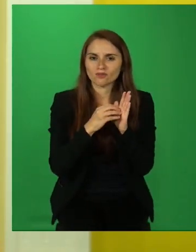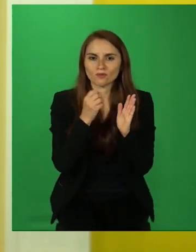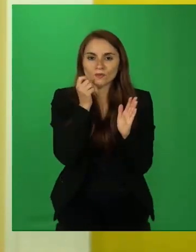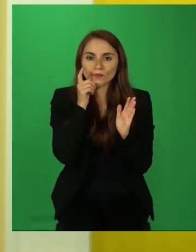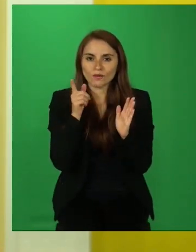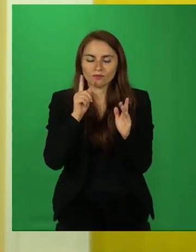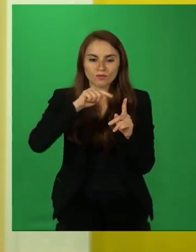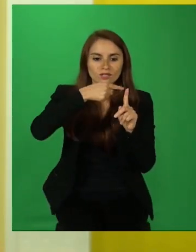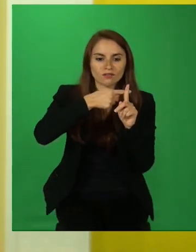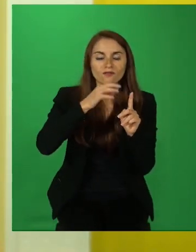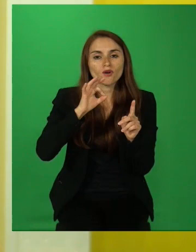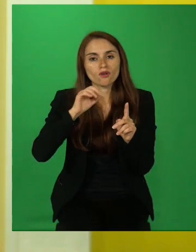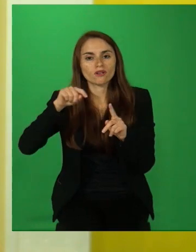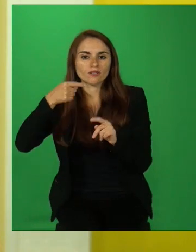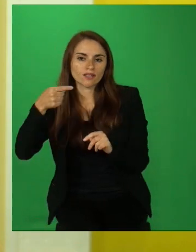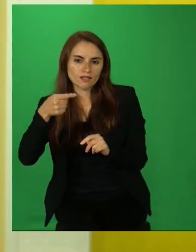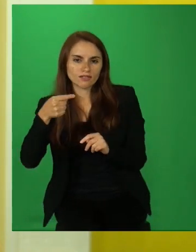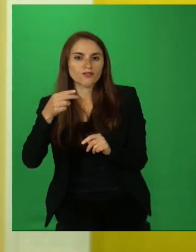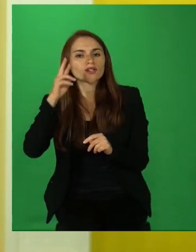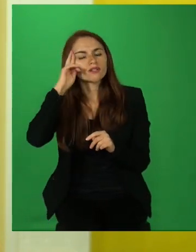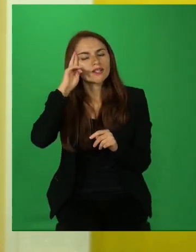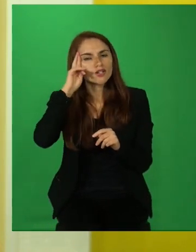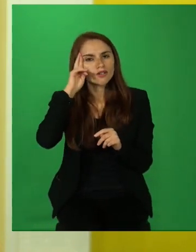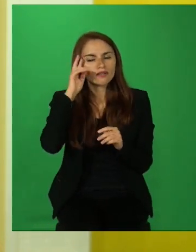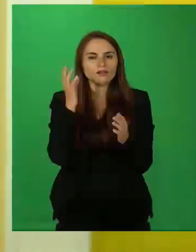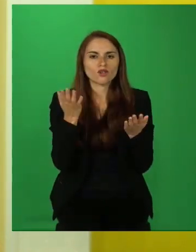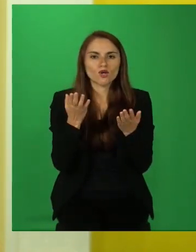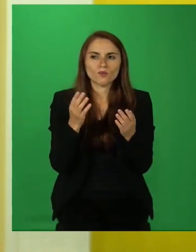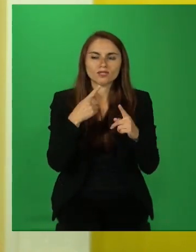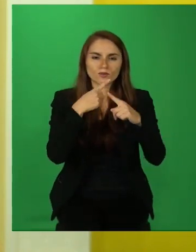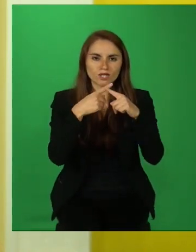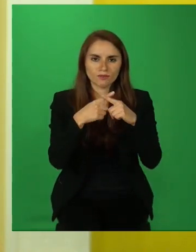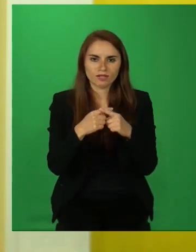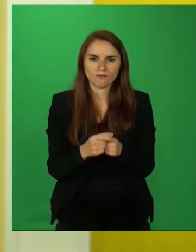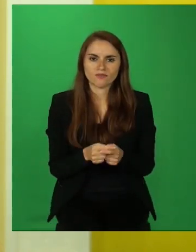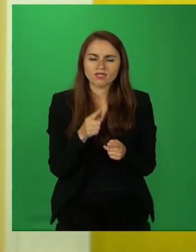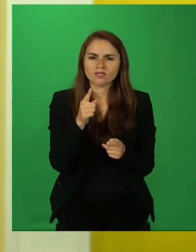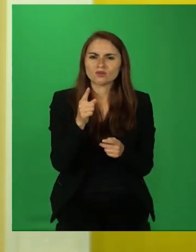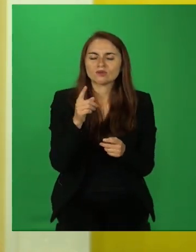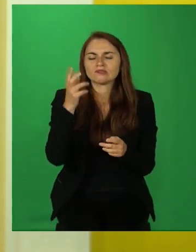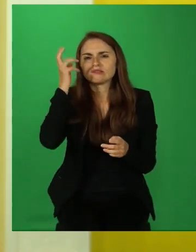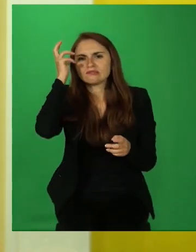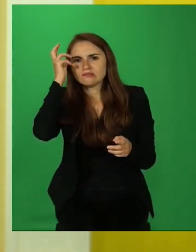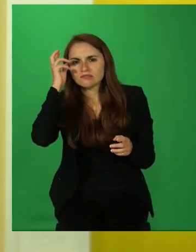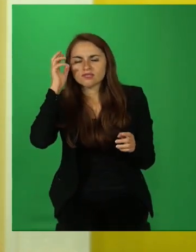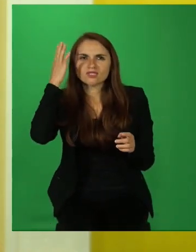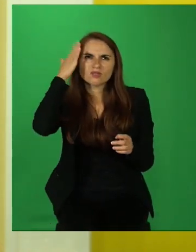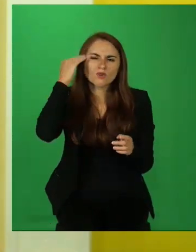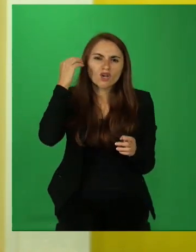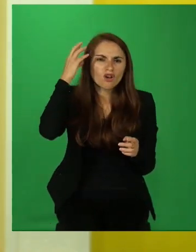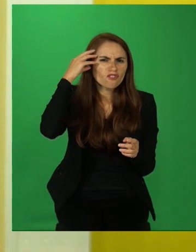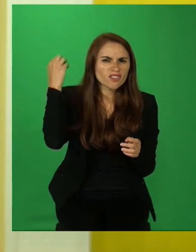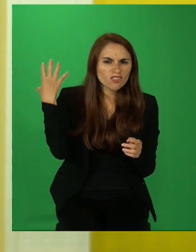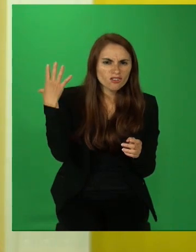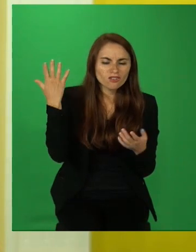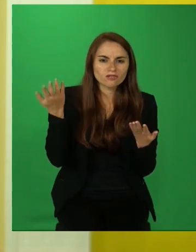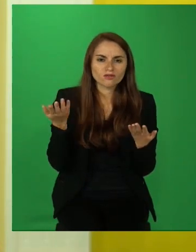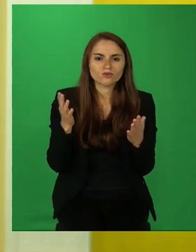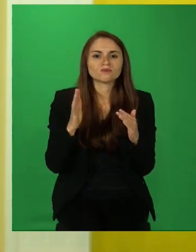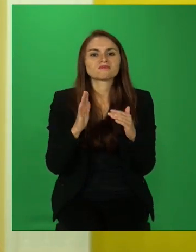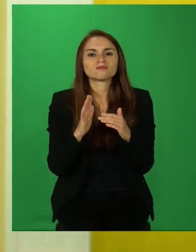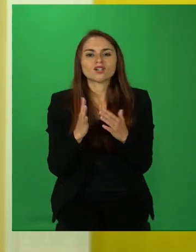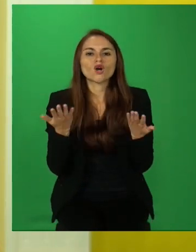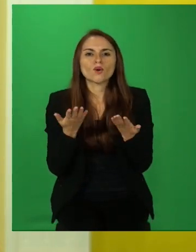recordar obviamente la regla general si tú tienes problemas con eso profesor ya sabe que no me acuerdo mira hace una